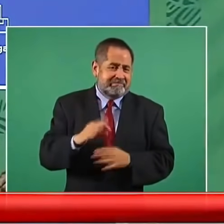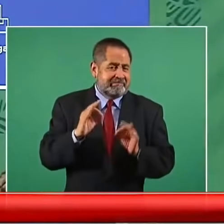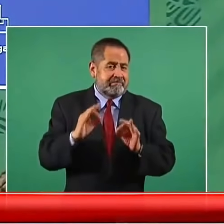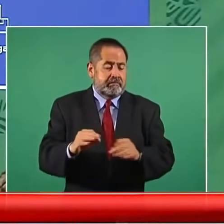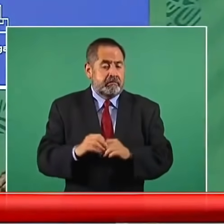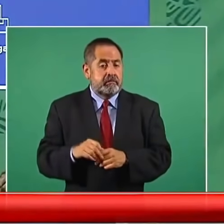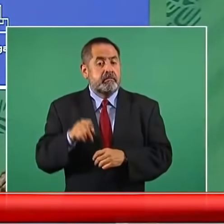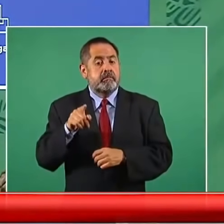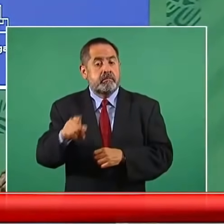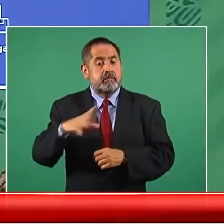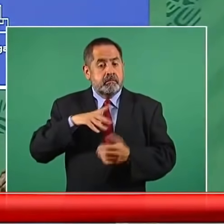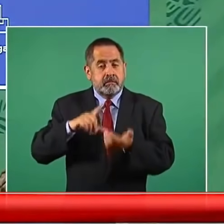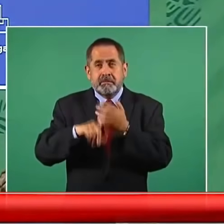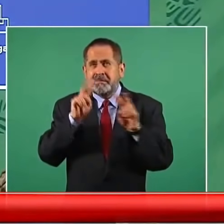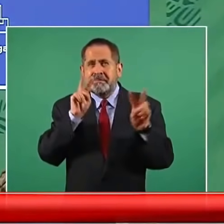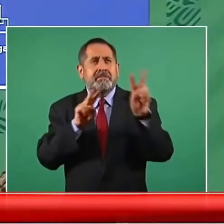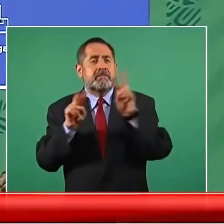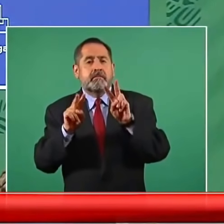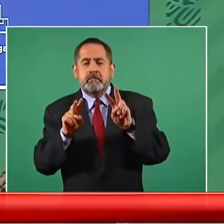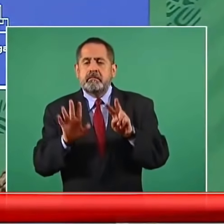Está pintado un mercado maya.